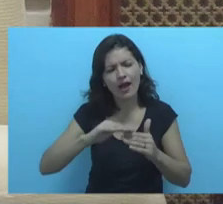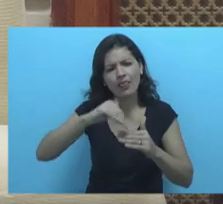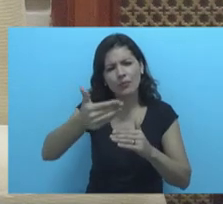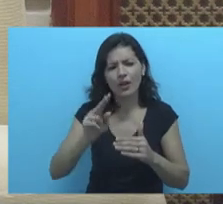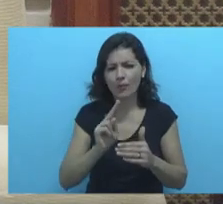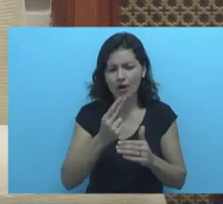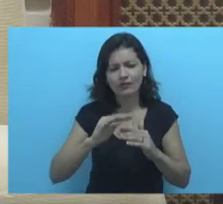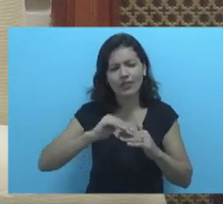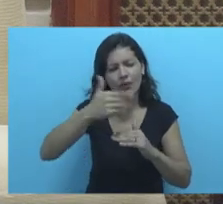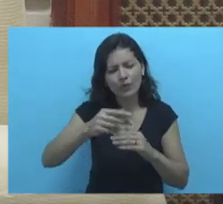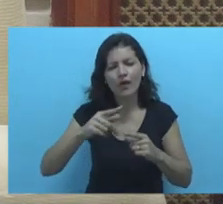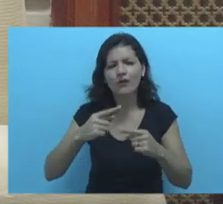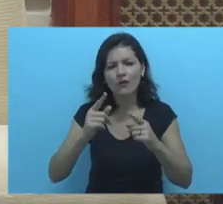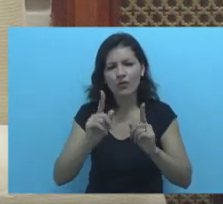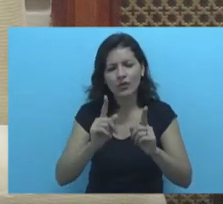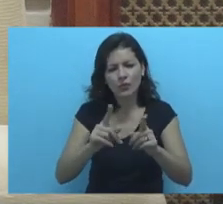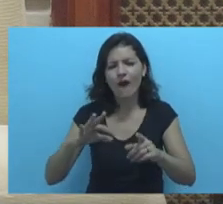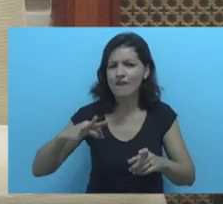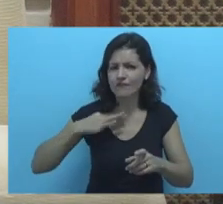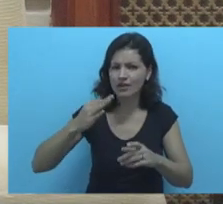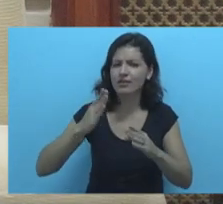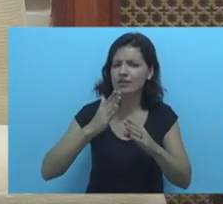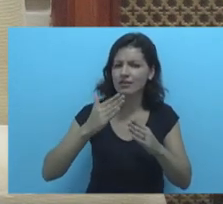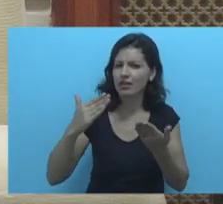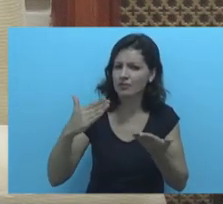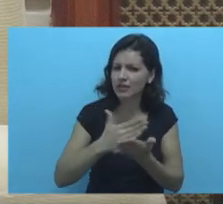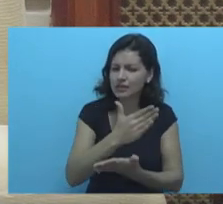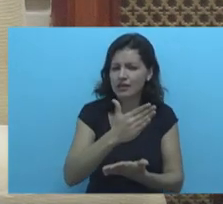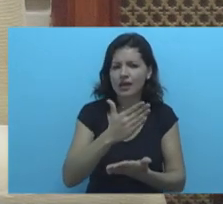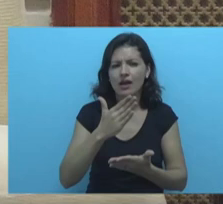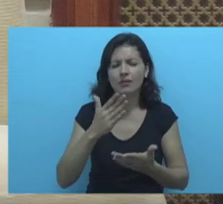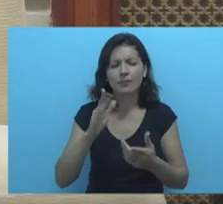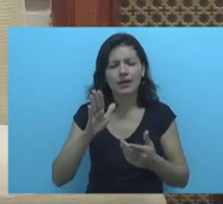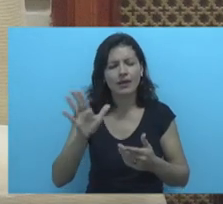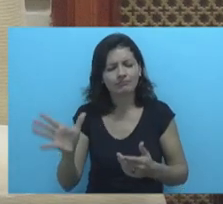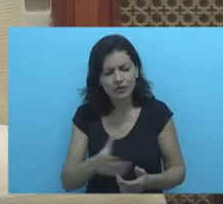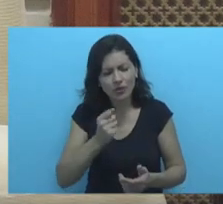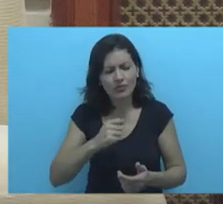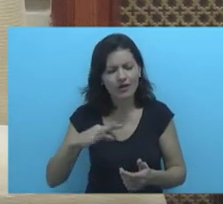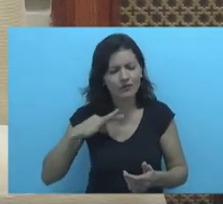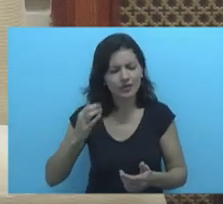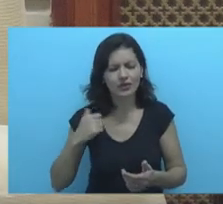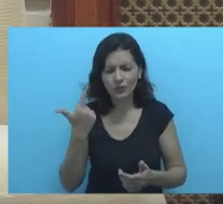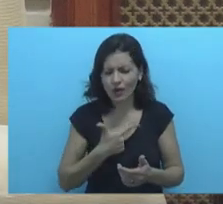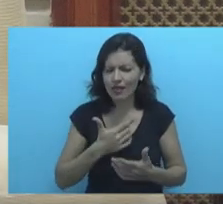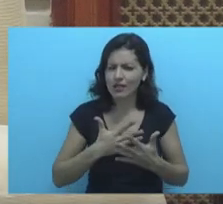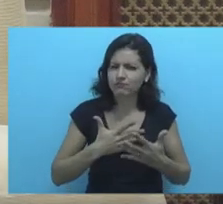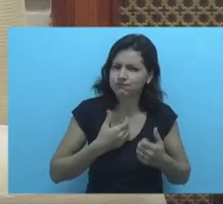allá. Y eso es lo que nos lleva a tomar la vida y a tomar lo que hacemos con